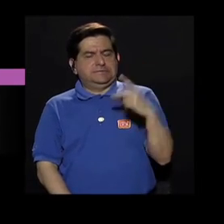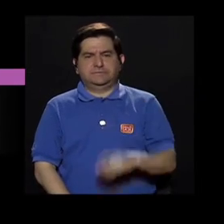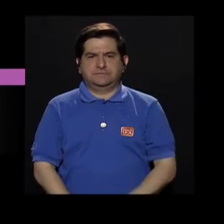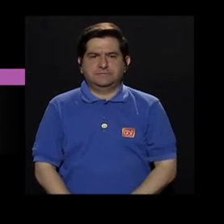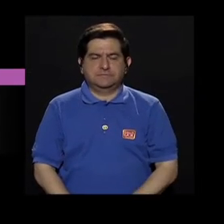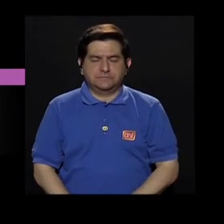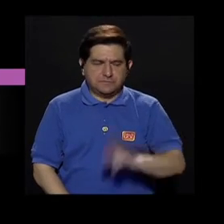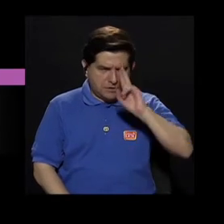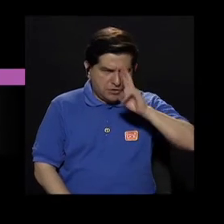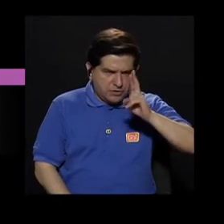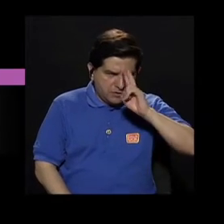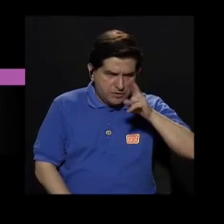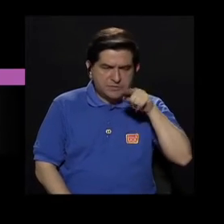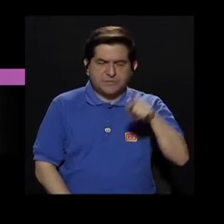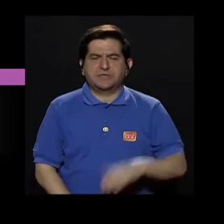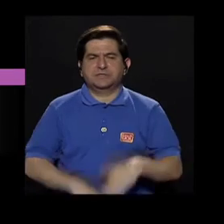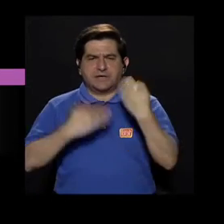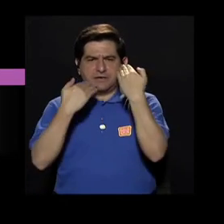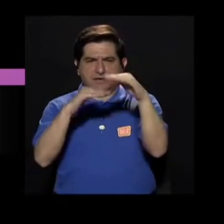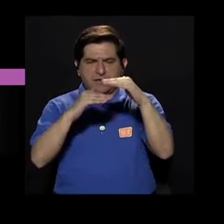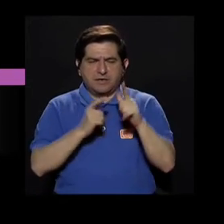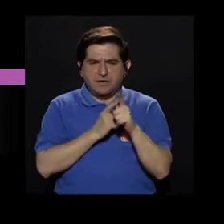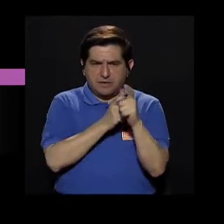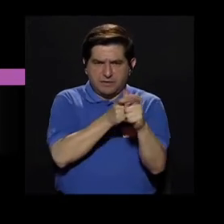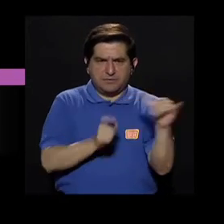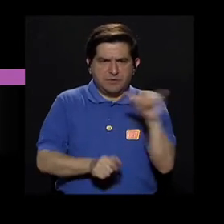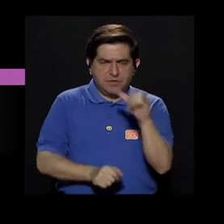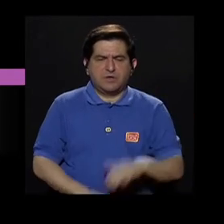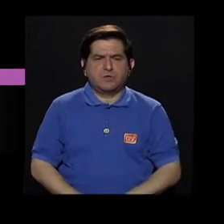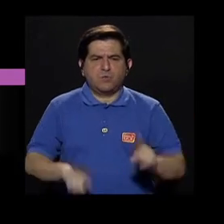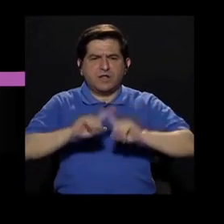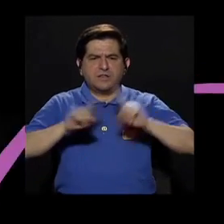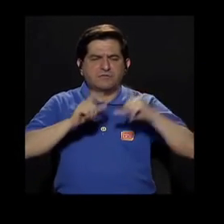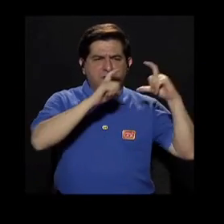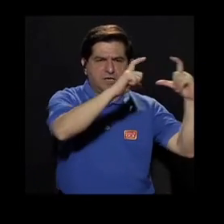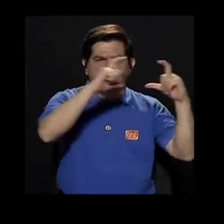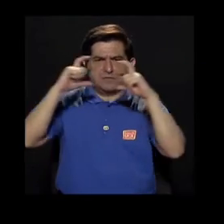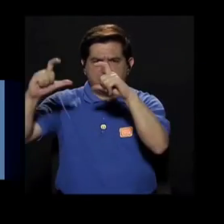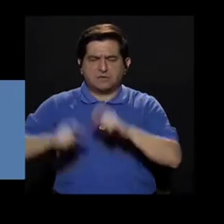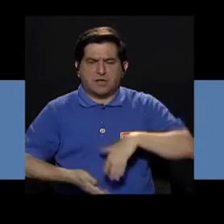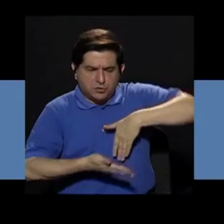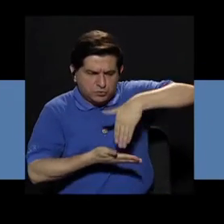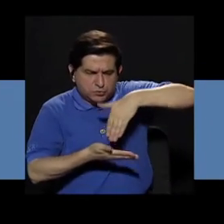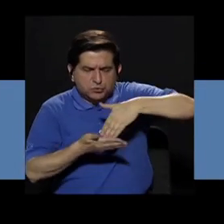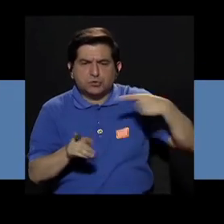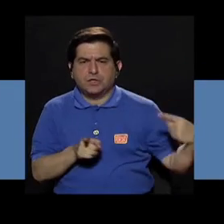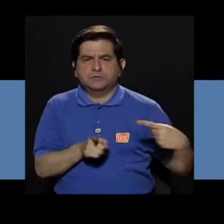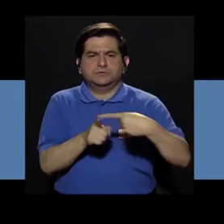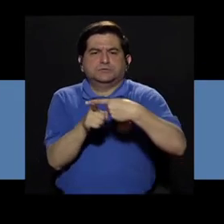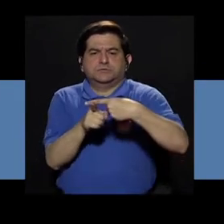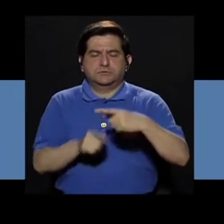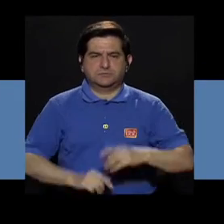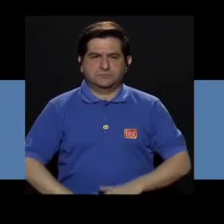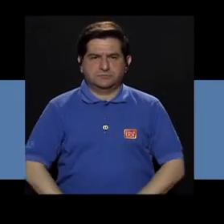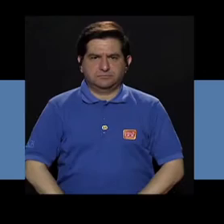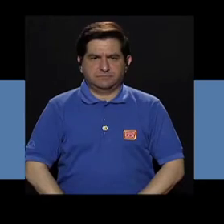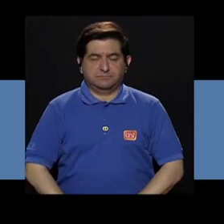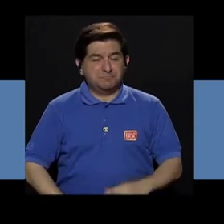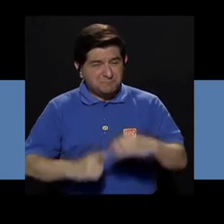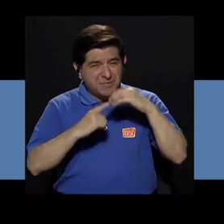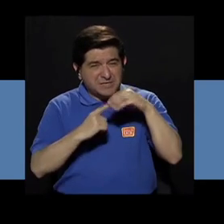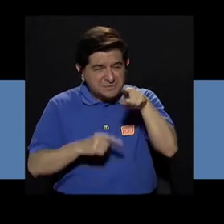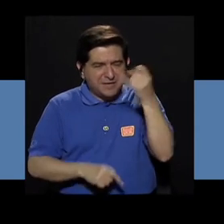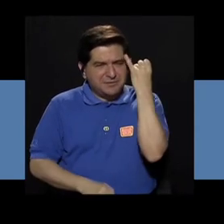graves. Entonces, respetar los límites de velocidad, respetar la señalización, la demarcación en las intersecciones,